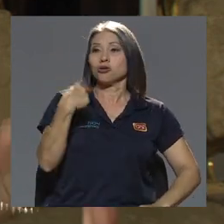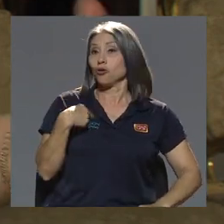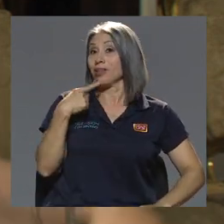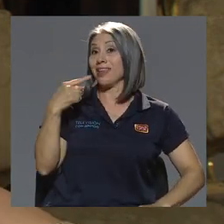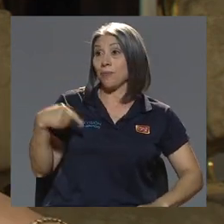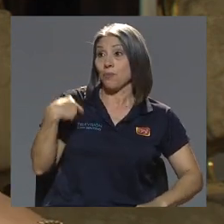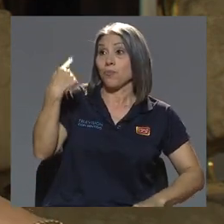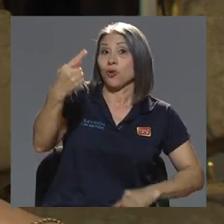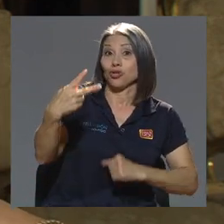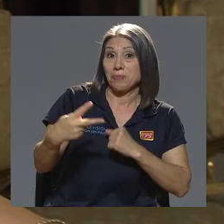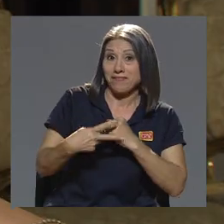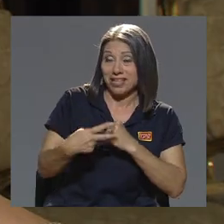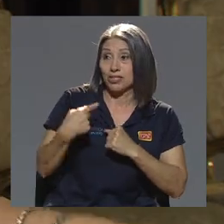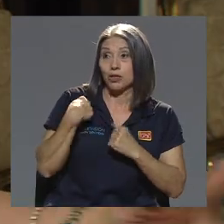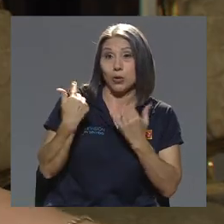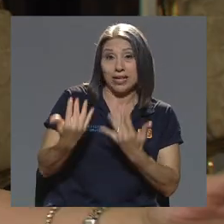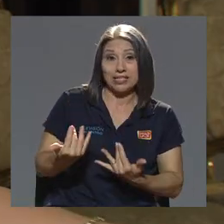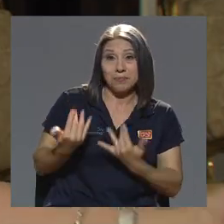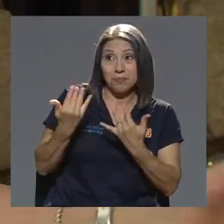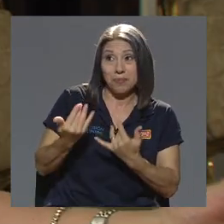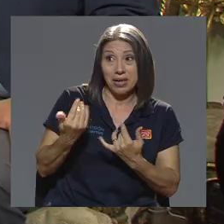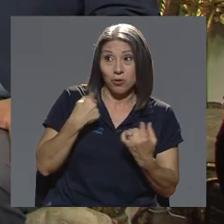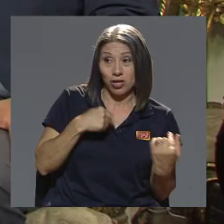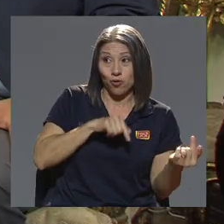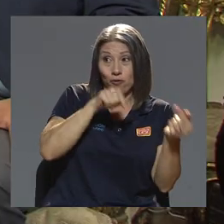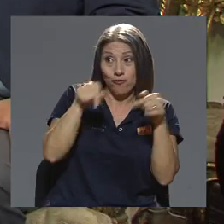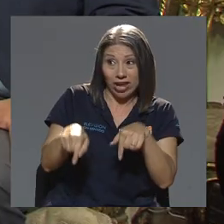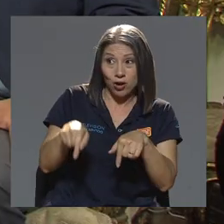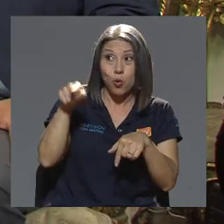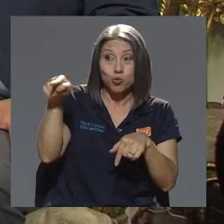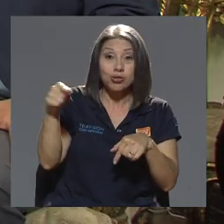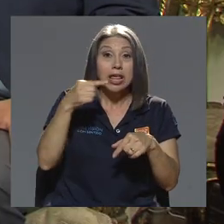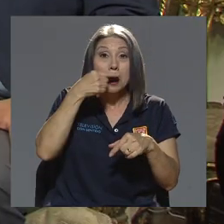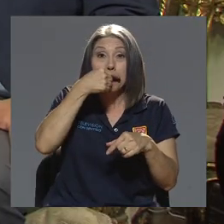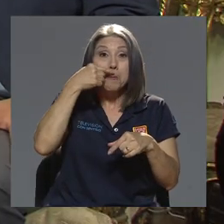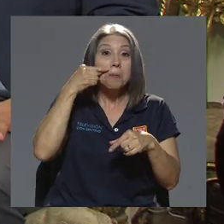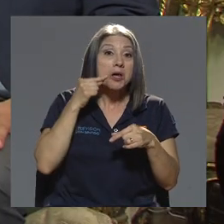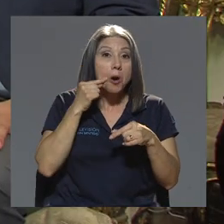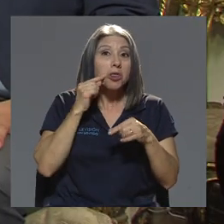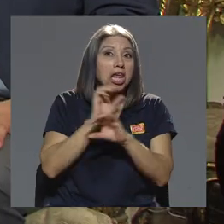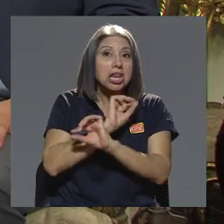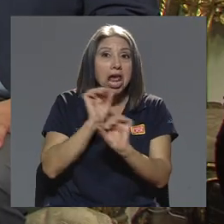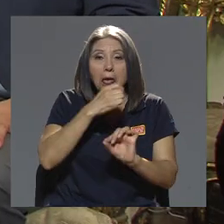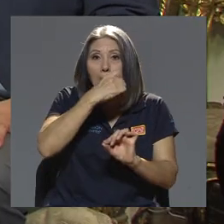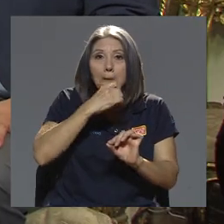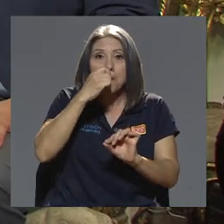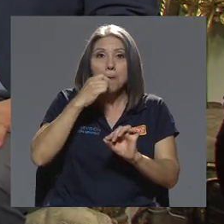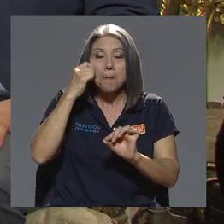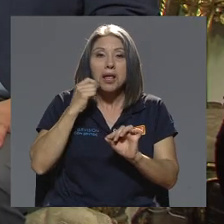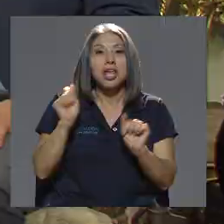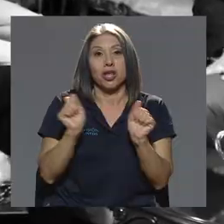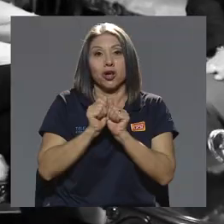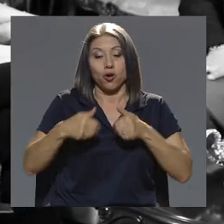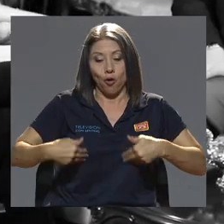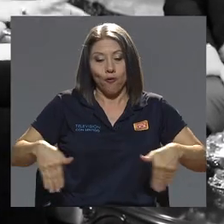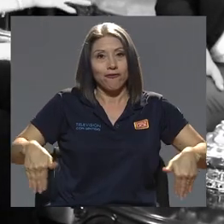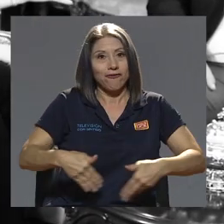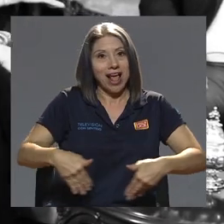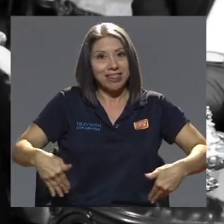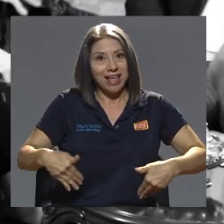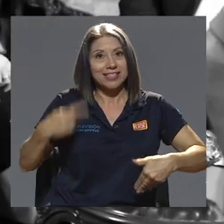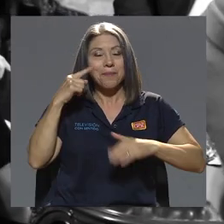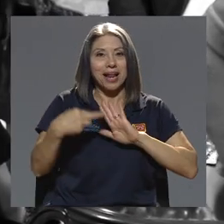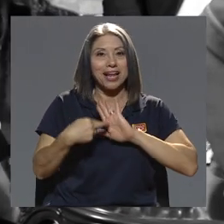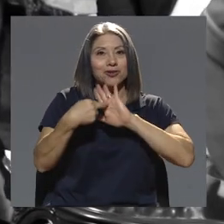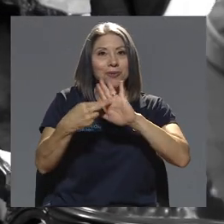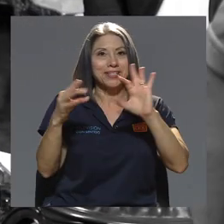espero que yo venga, y entonces por lo menos esté sin bigote y, sin y con faldas, le digo, porque para que nos represente bien. Y bueno, esos